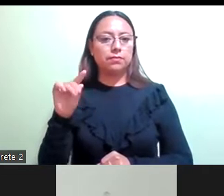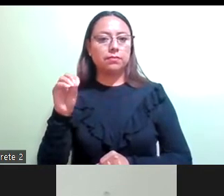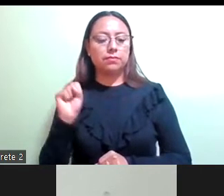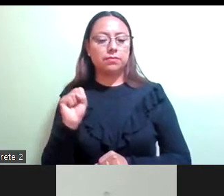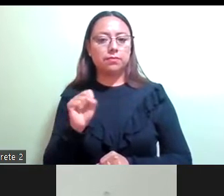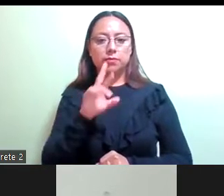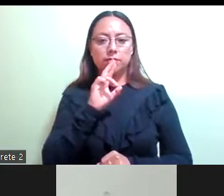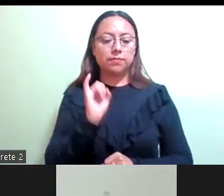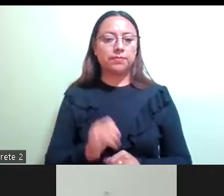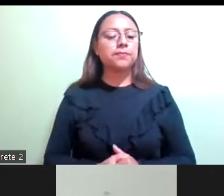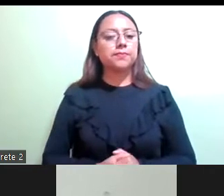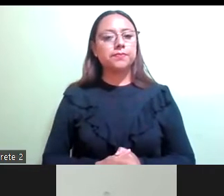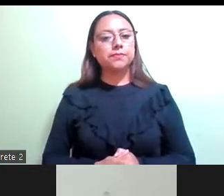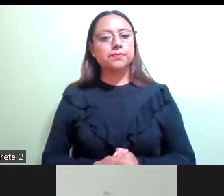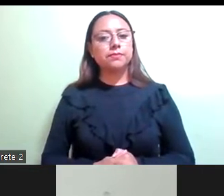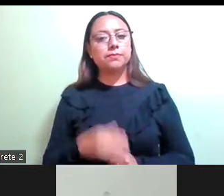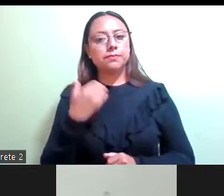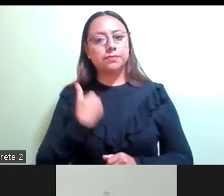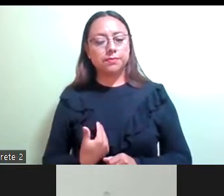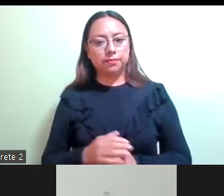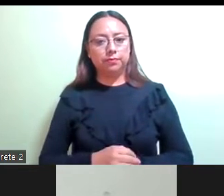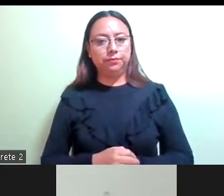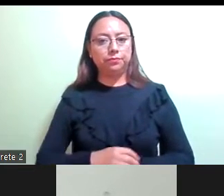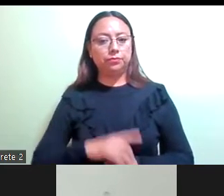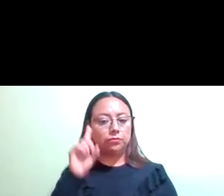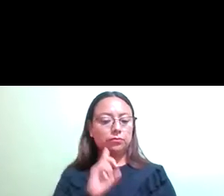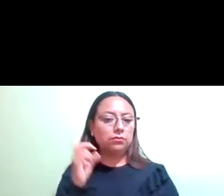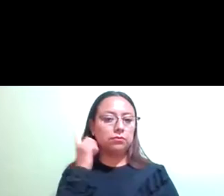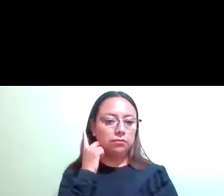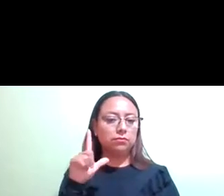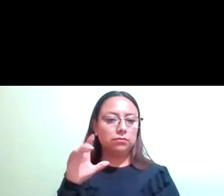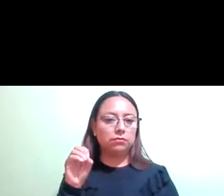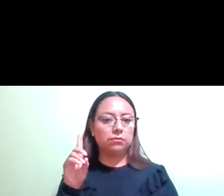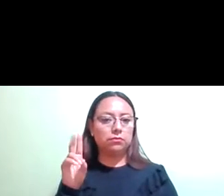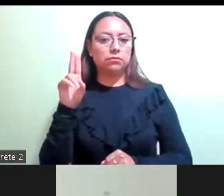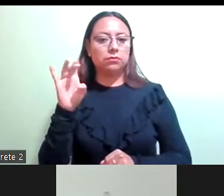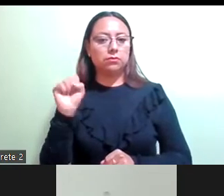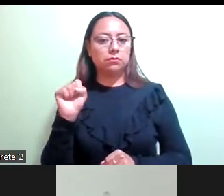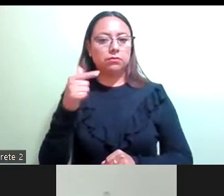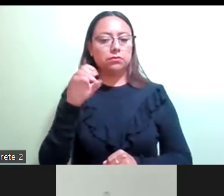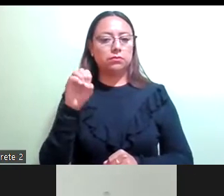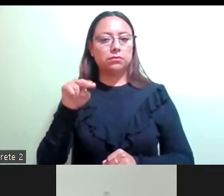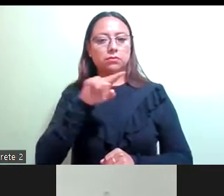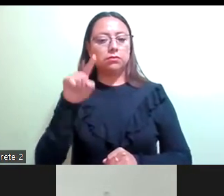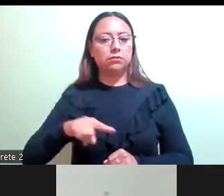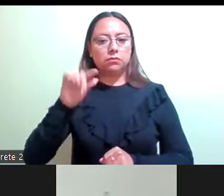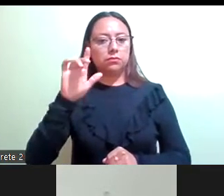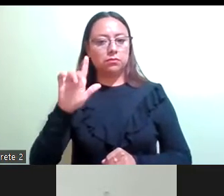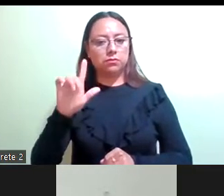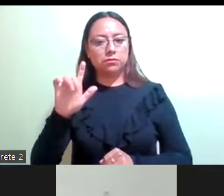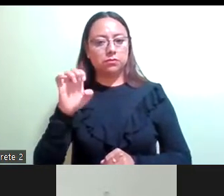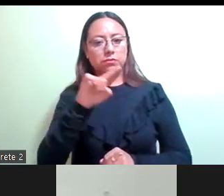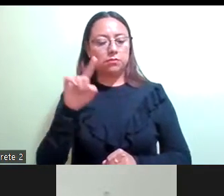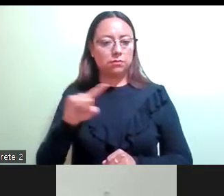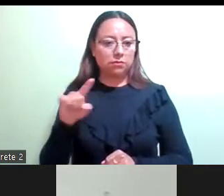Mateos. La de la voz, diputada María de Lourdes González Hernández, a favor. Diputada Adriana María